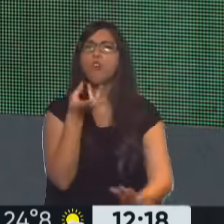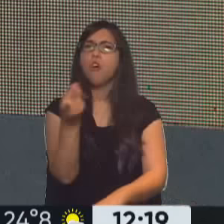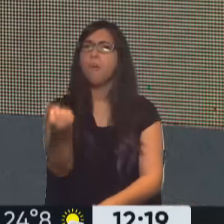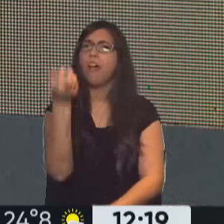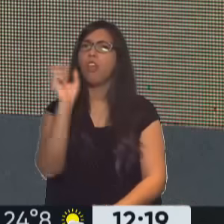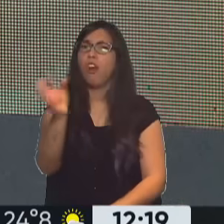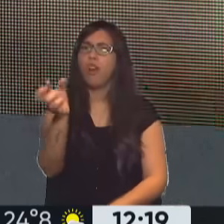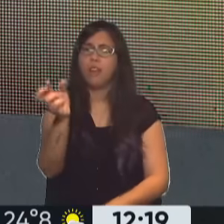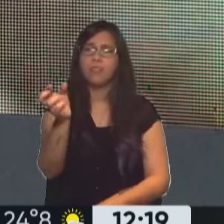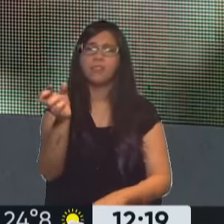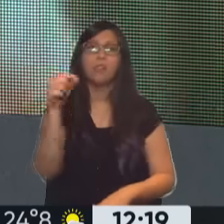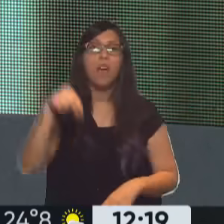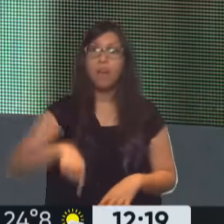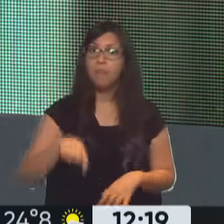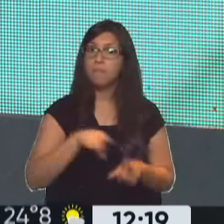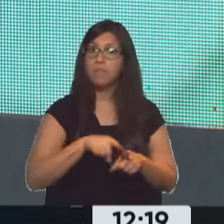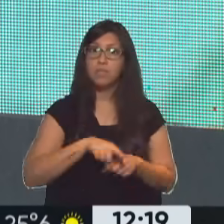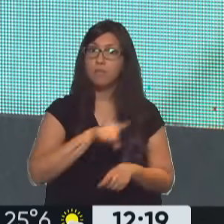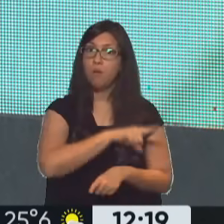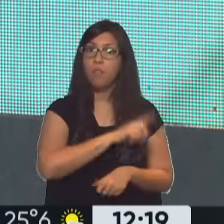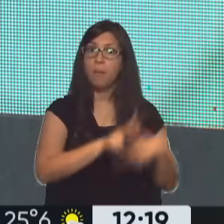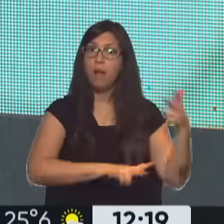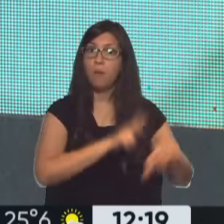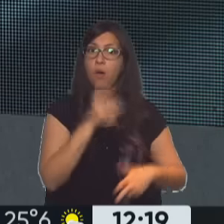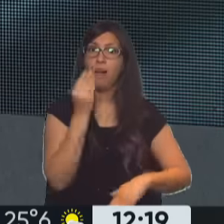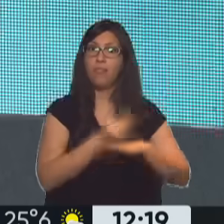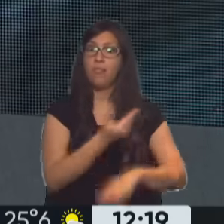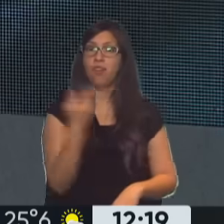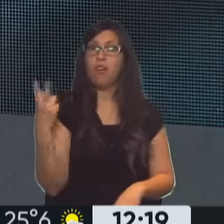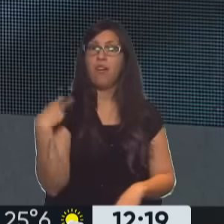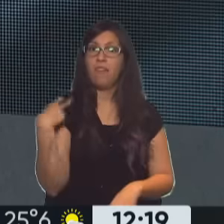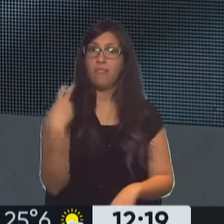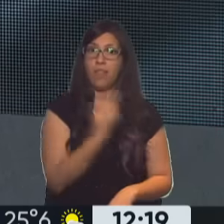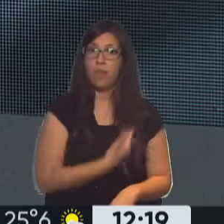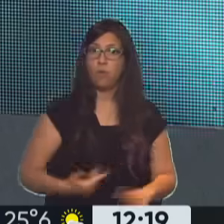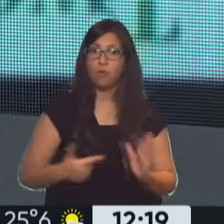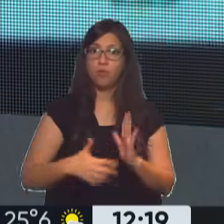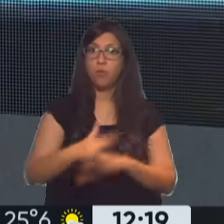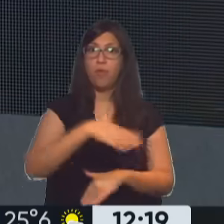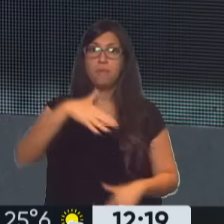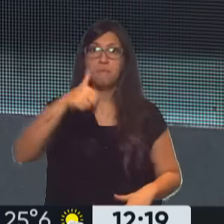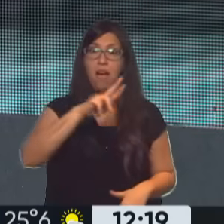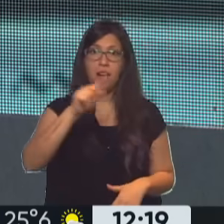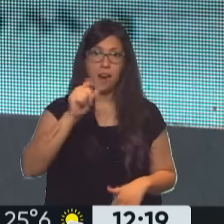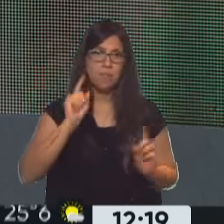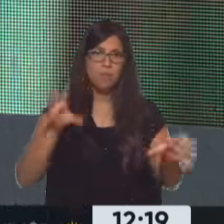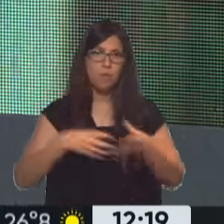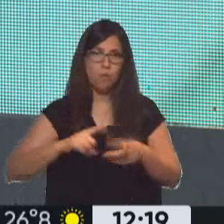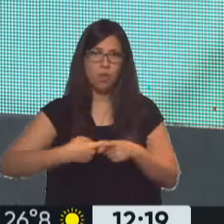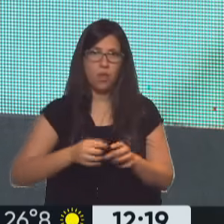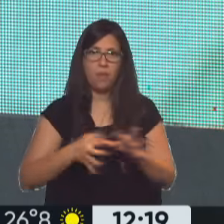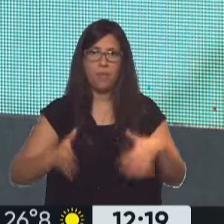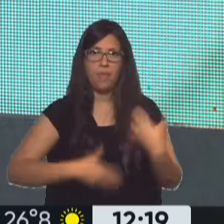tono se acaba de pronunciar Raúl de la Torre el candidato a jefe de gobierno en la ciudad de Buenos Aires que es Ramiro marra también de libert avanza vamos a